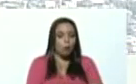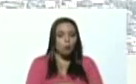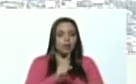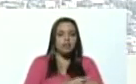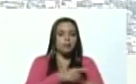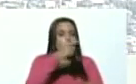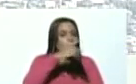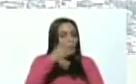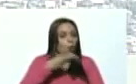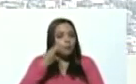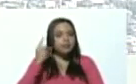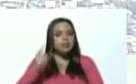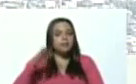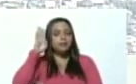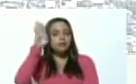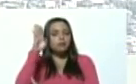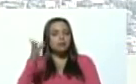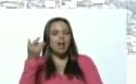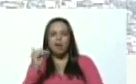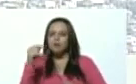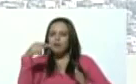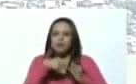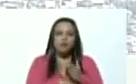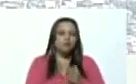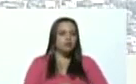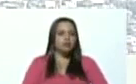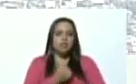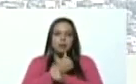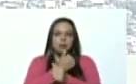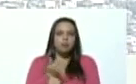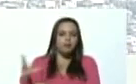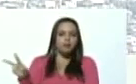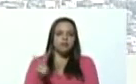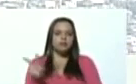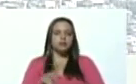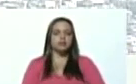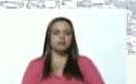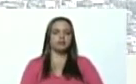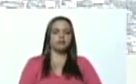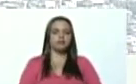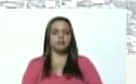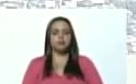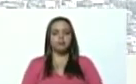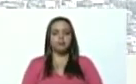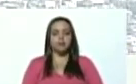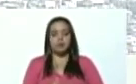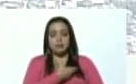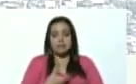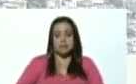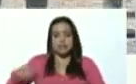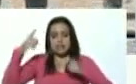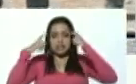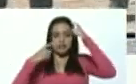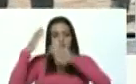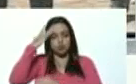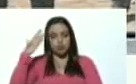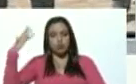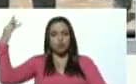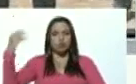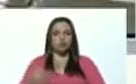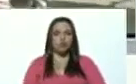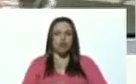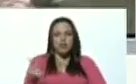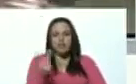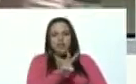sueños profundos de amor por Venezuela. El comandante Chávez soñó una